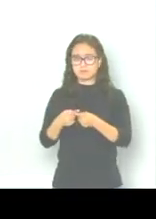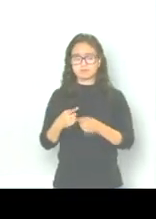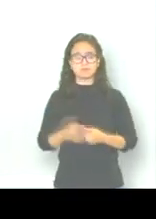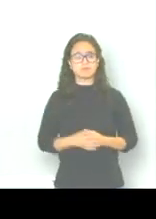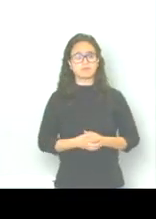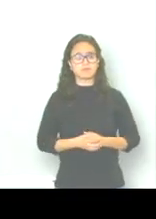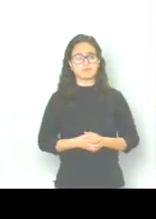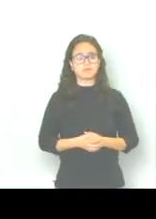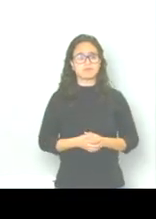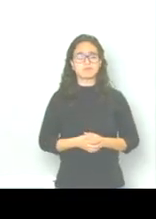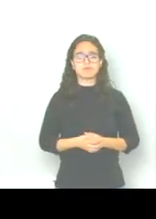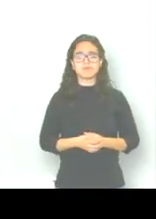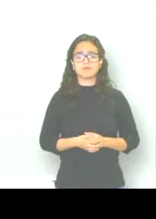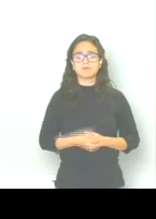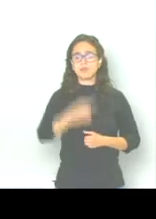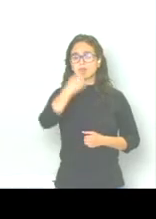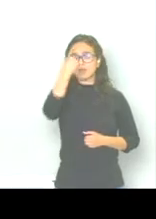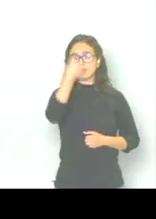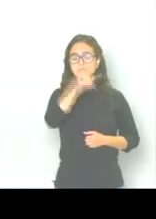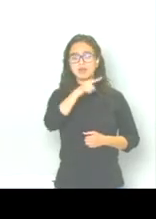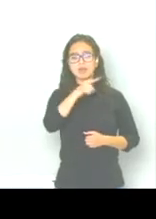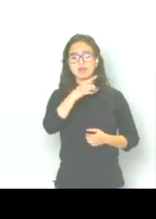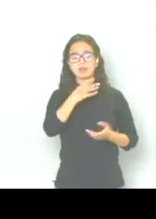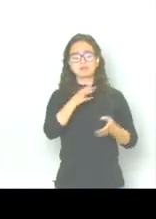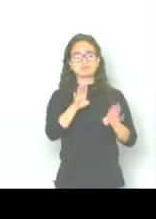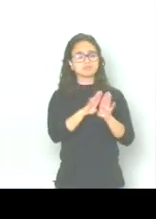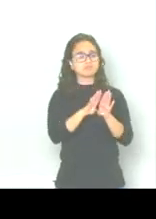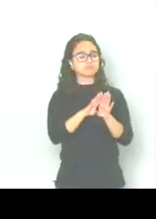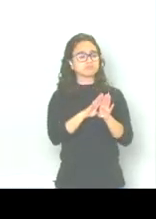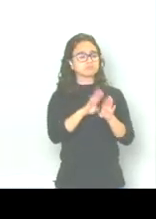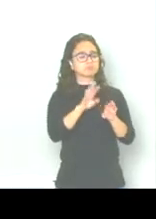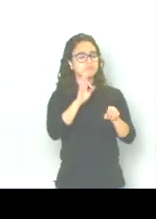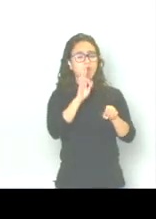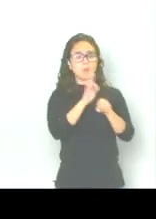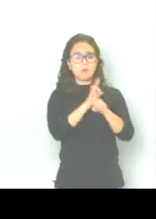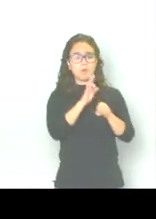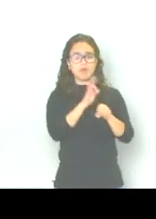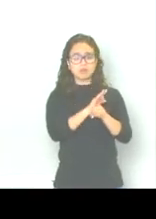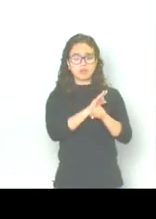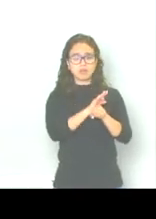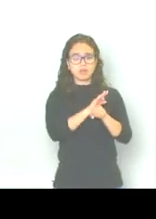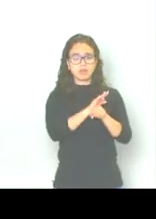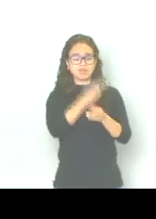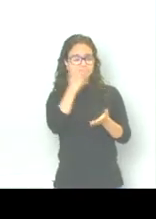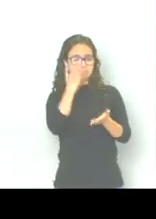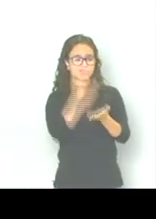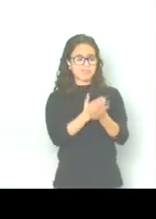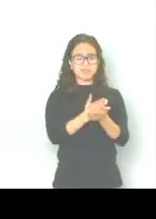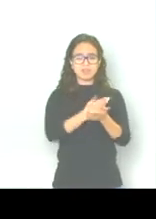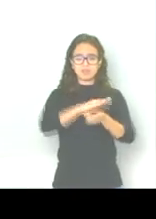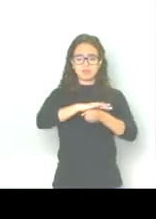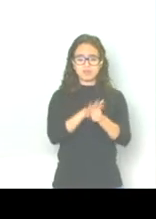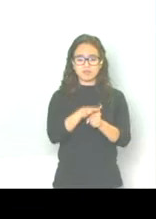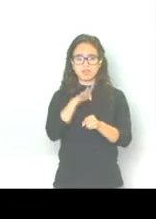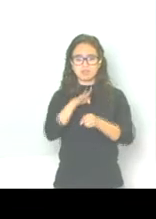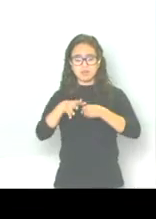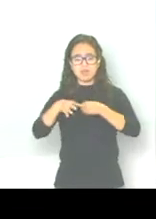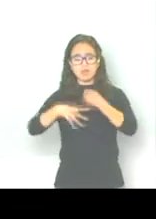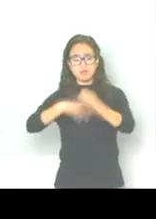forma de combatir esta pandemia que nos está afectando a todos, a todo el